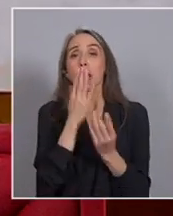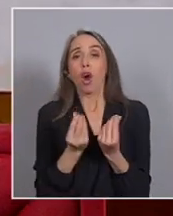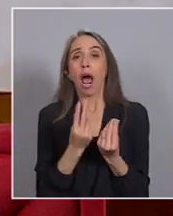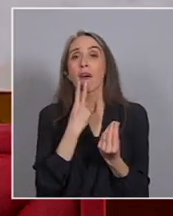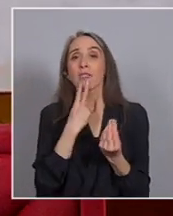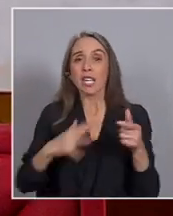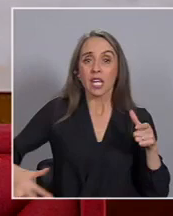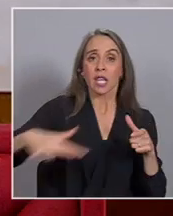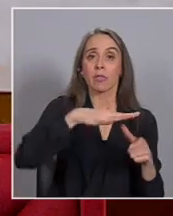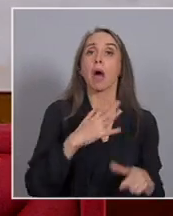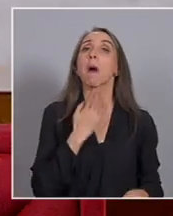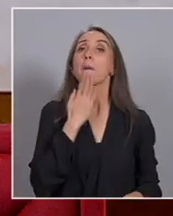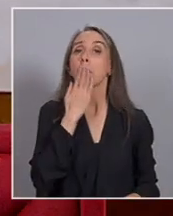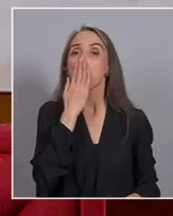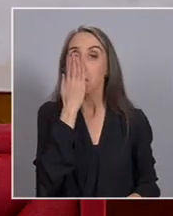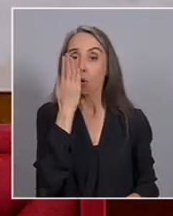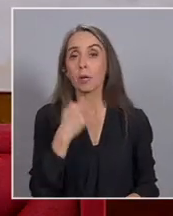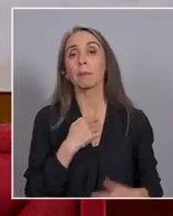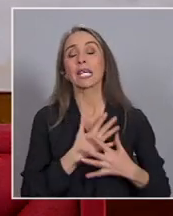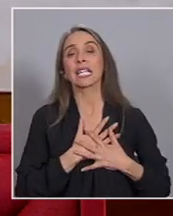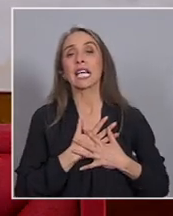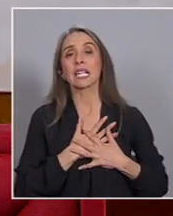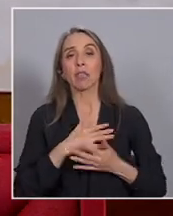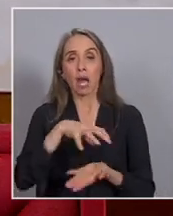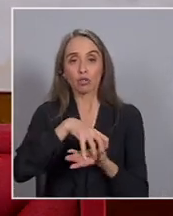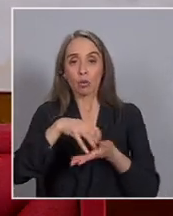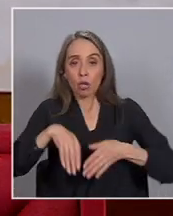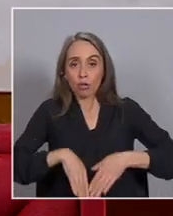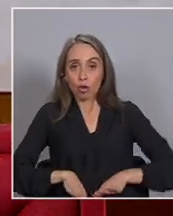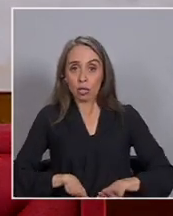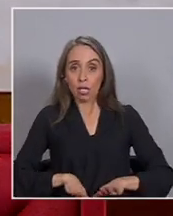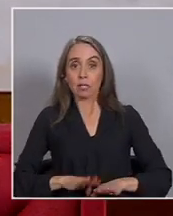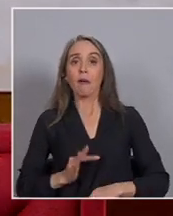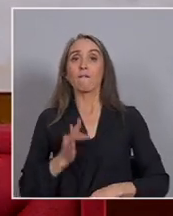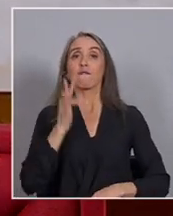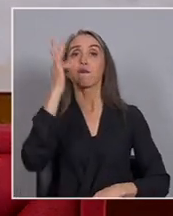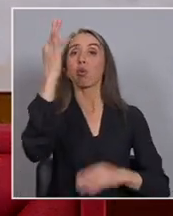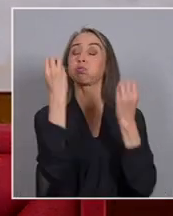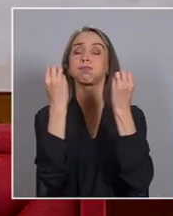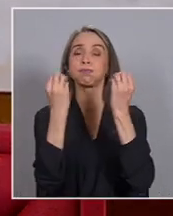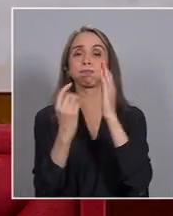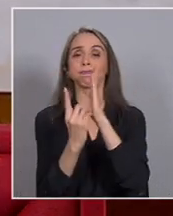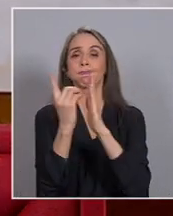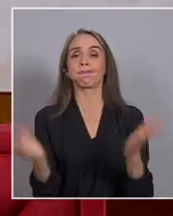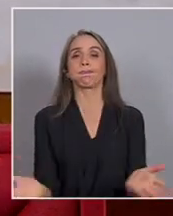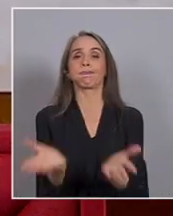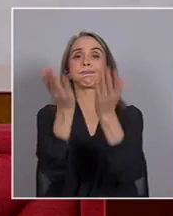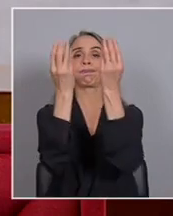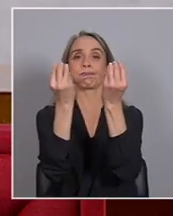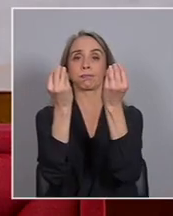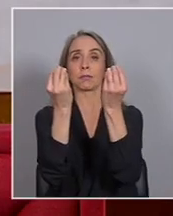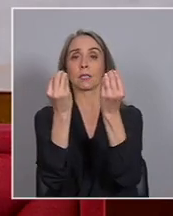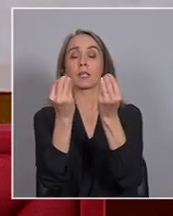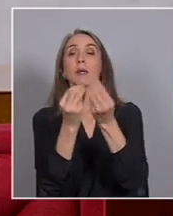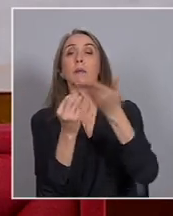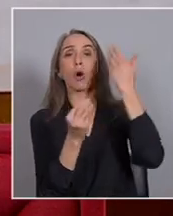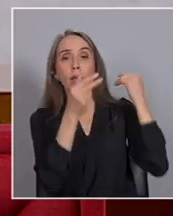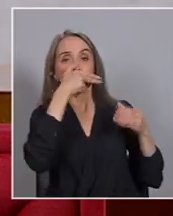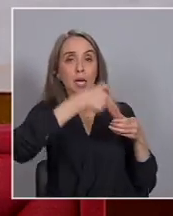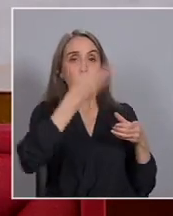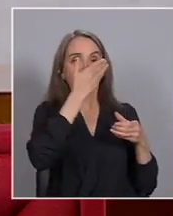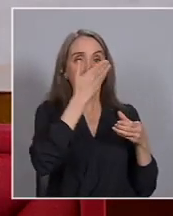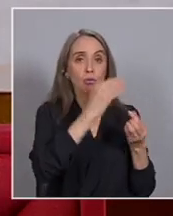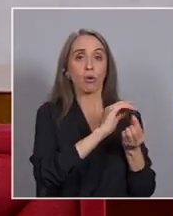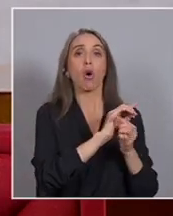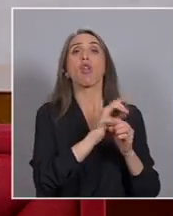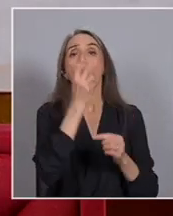y para que Punta Arenas, mi querida ciudad natal, tenga un futuro brillante y próspero después de la época del petróleo y el gas